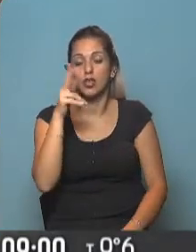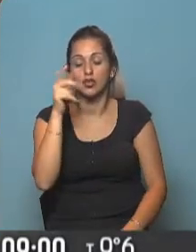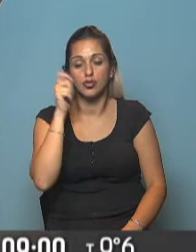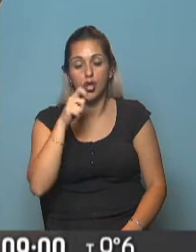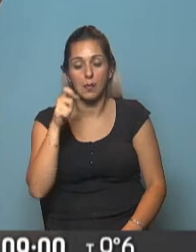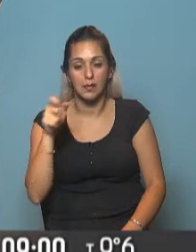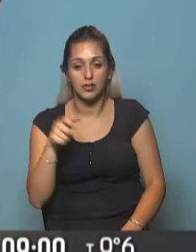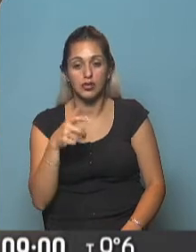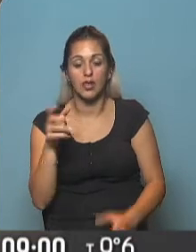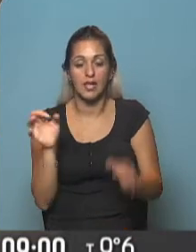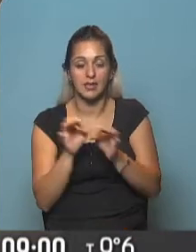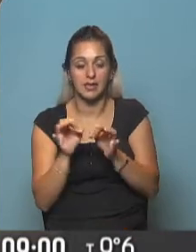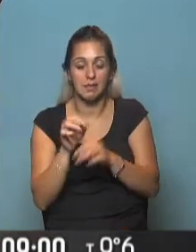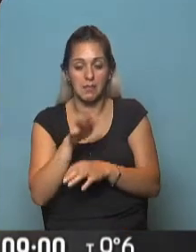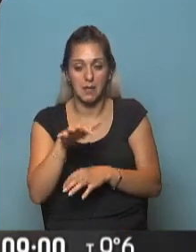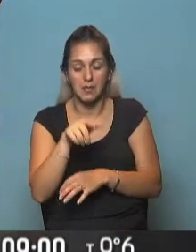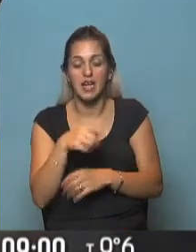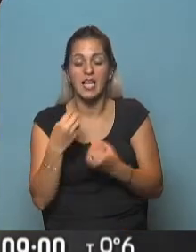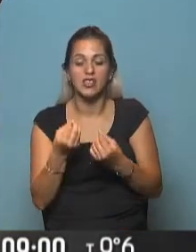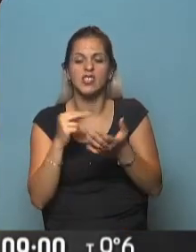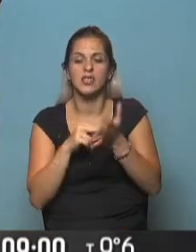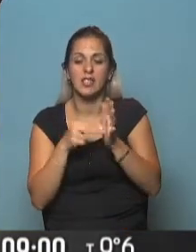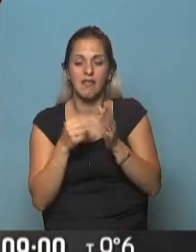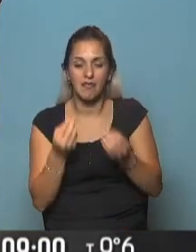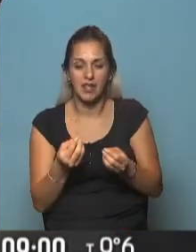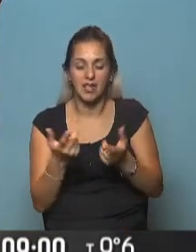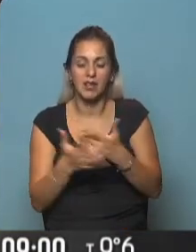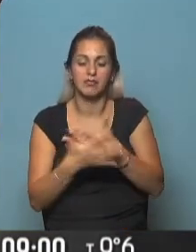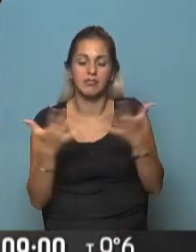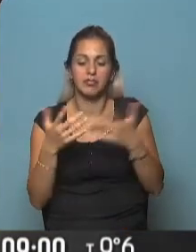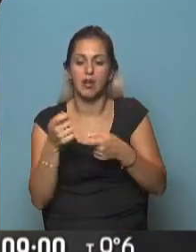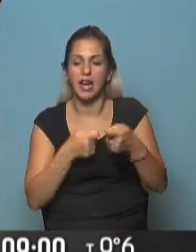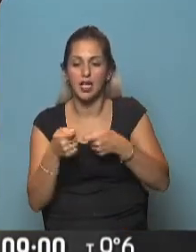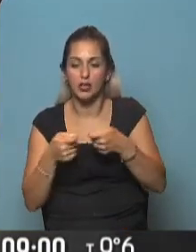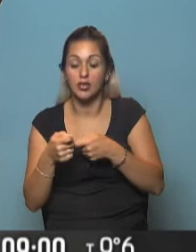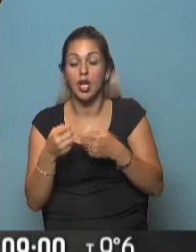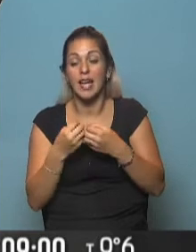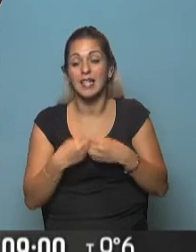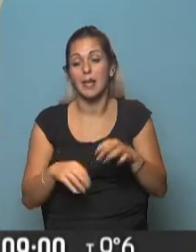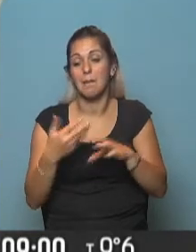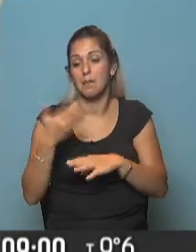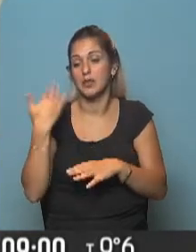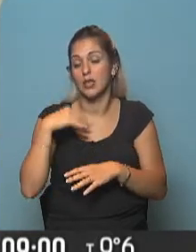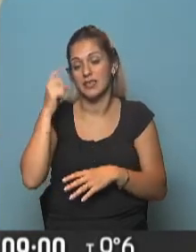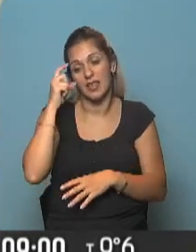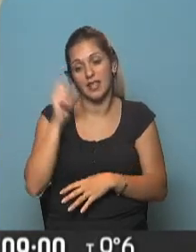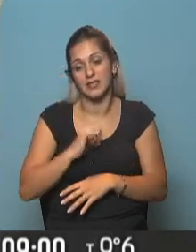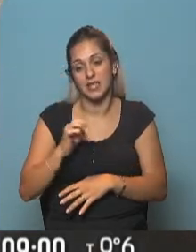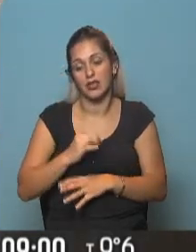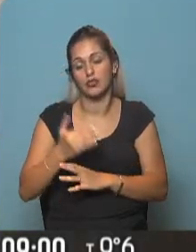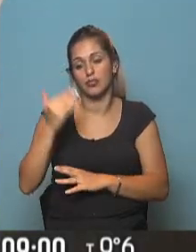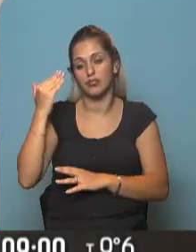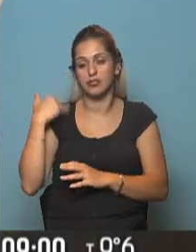de Malvinas. Y claro, esto significó una enorme negociación que arrancó hace 10 años. 10